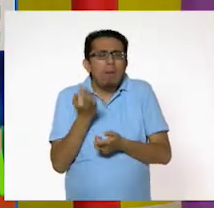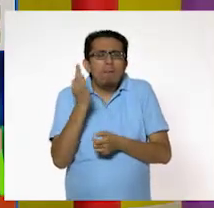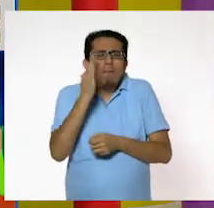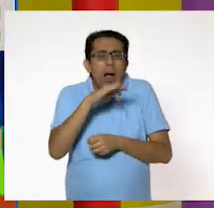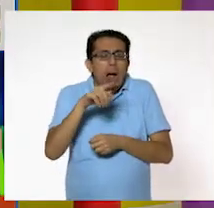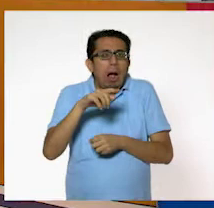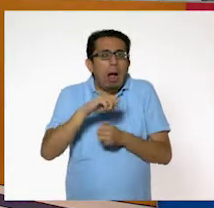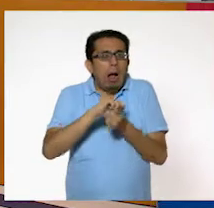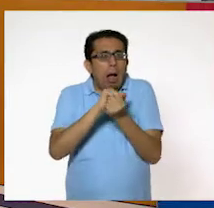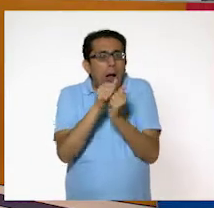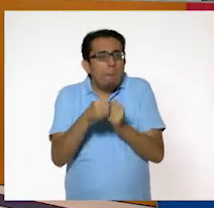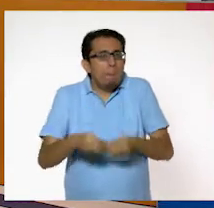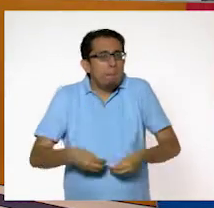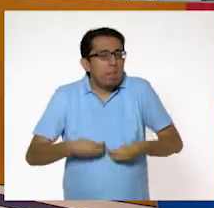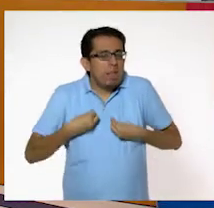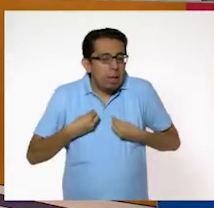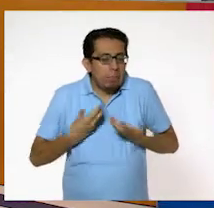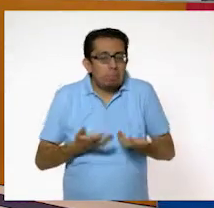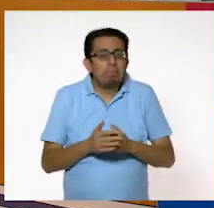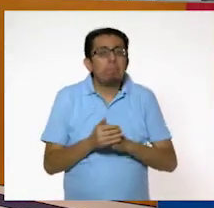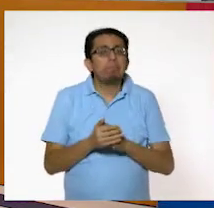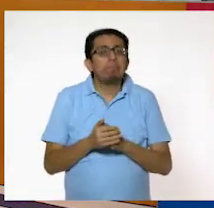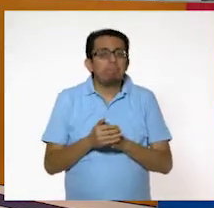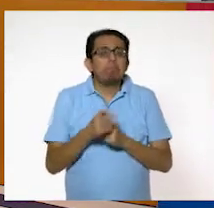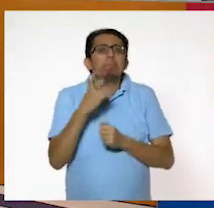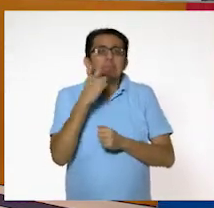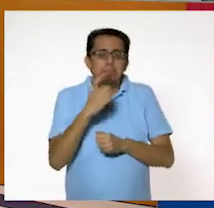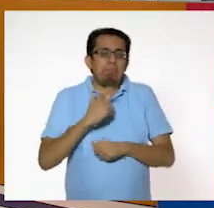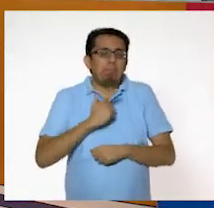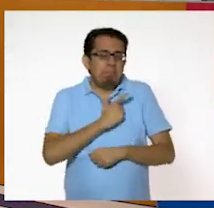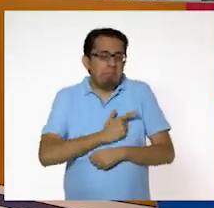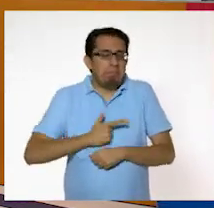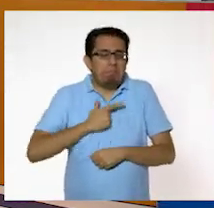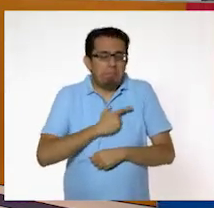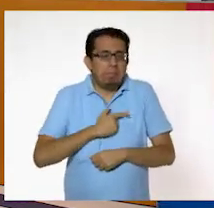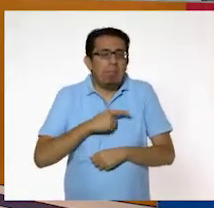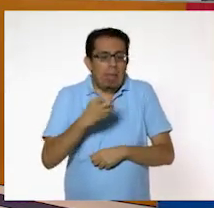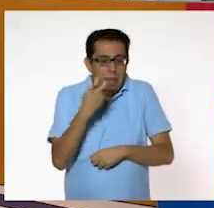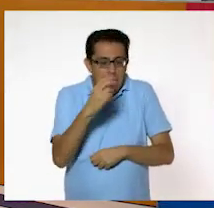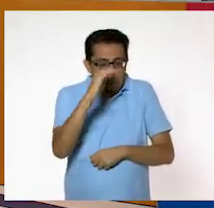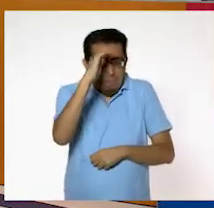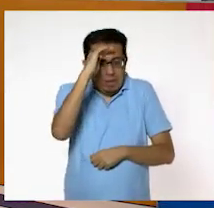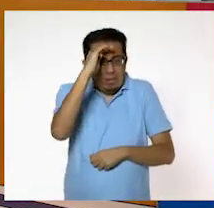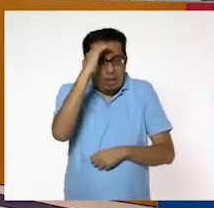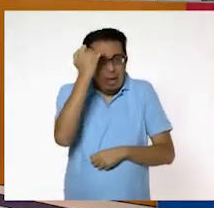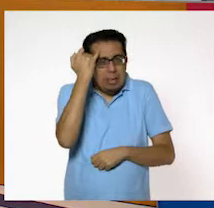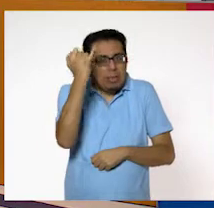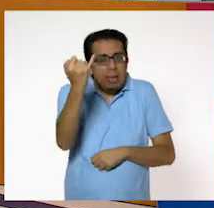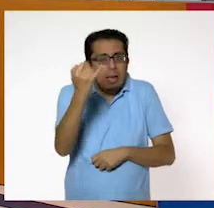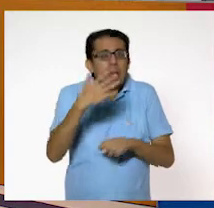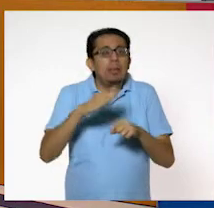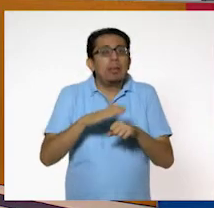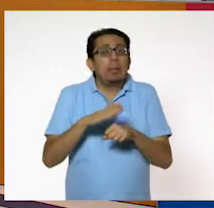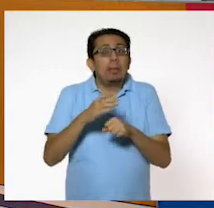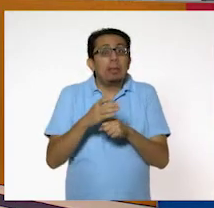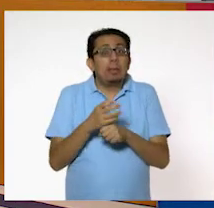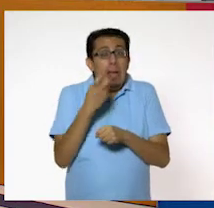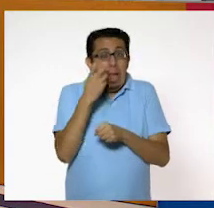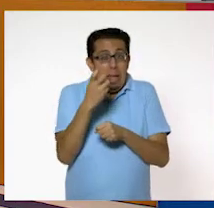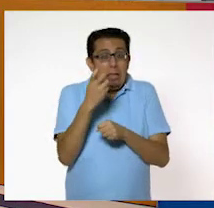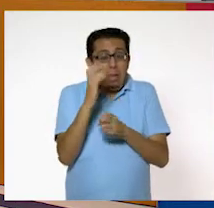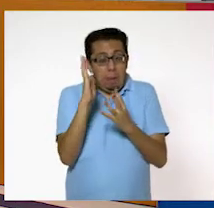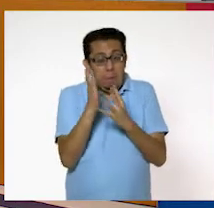maestra? Pues mira, por eso, porque me encanta esa parte, me encanta esa reflexión de la historia y porque justo en este